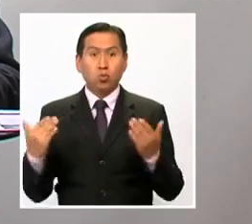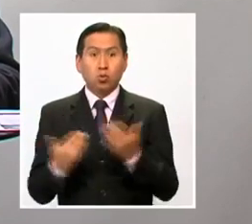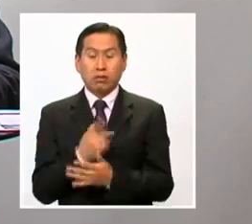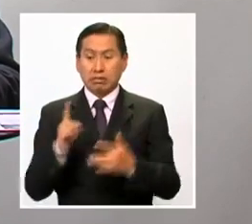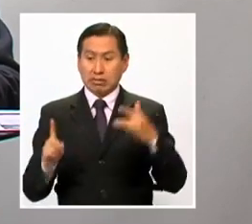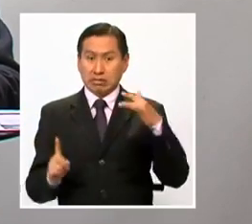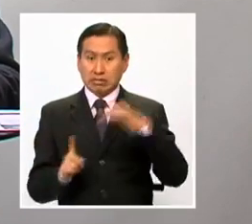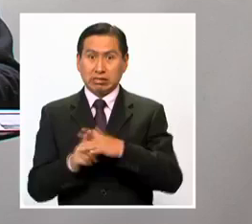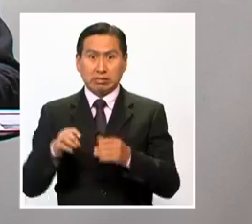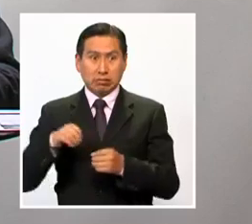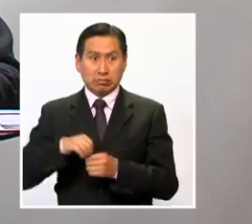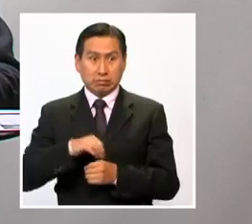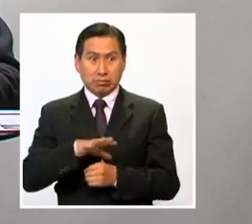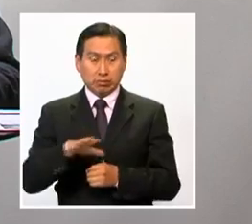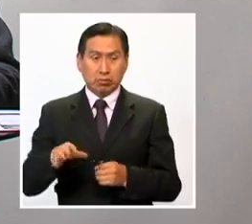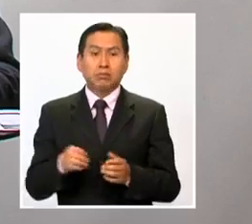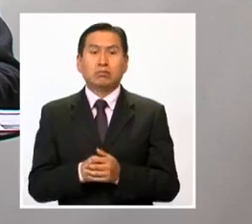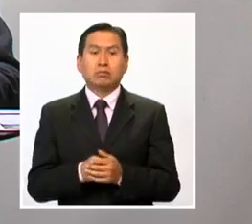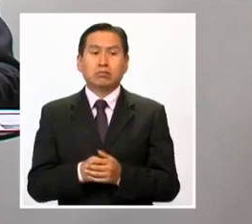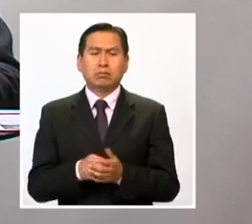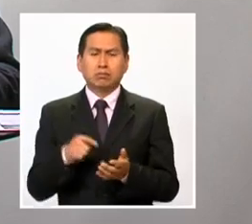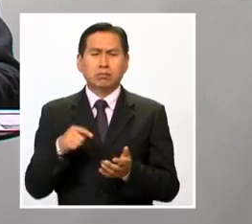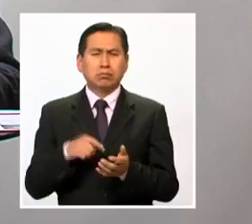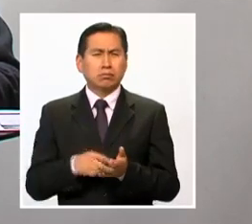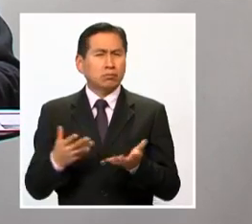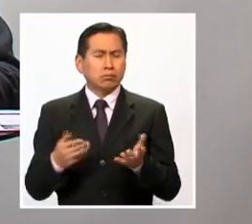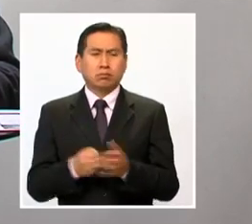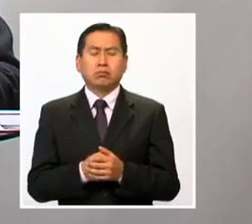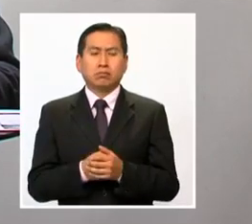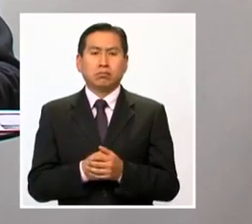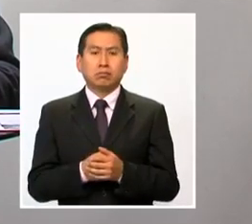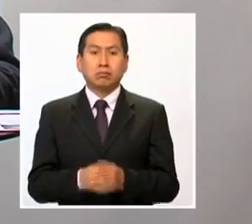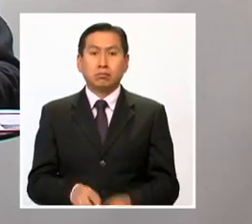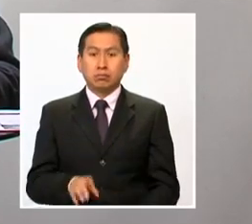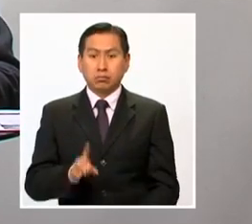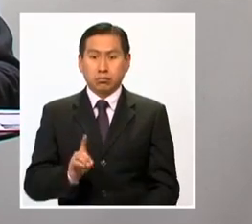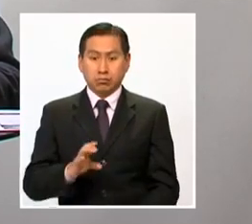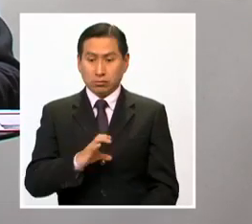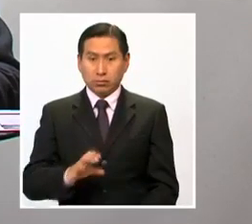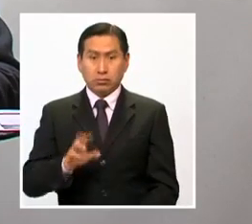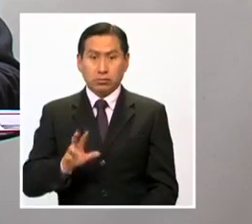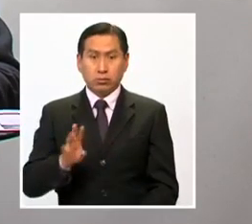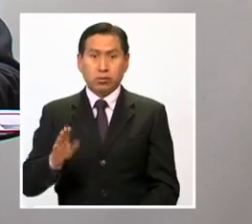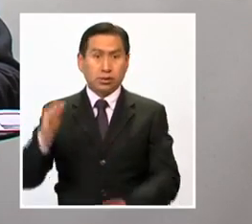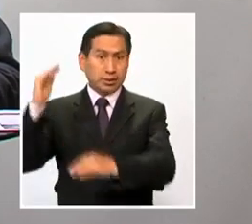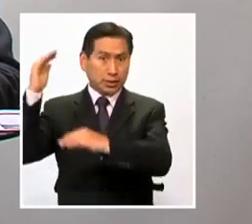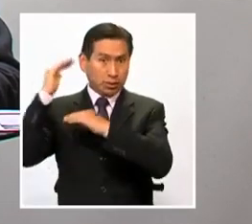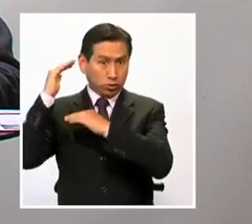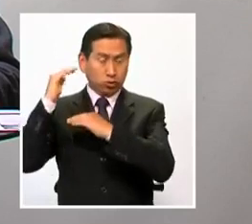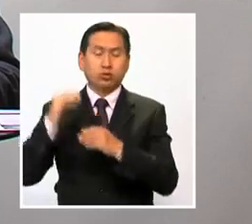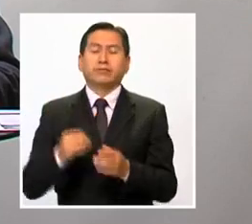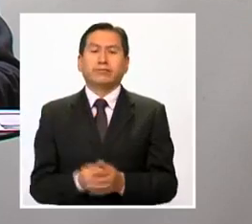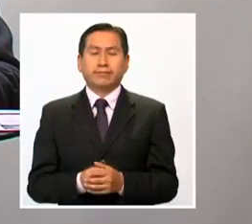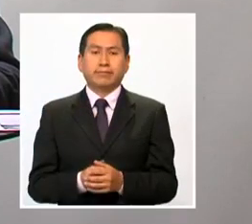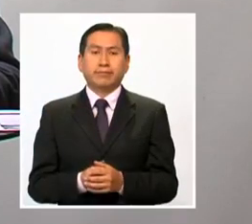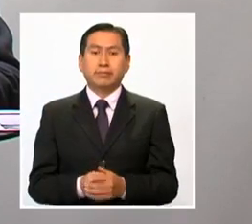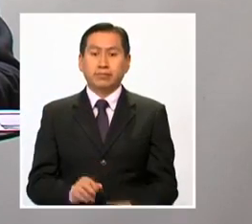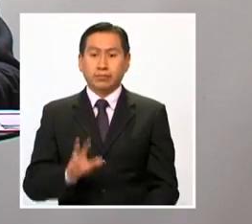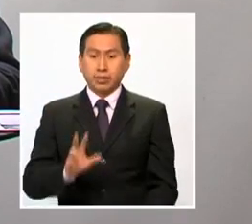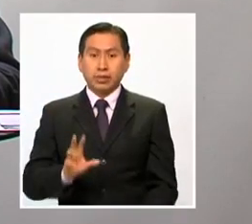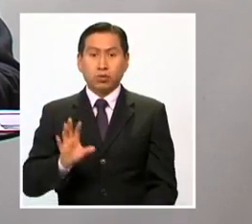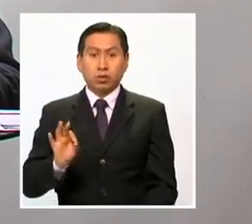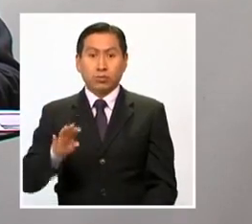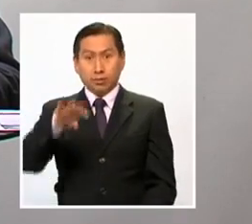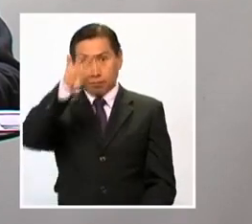positivos que corresponden a 134 en santa cruz 39